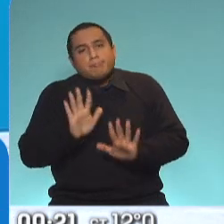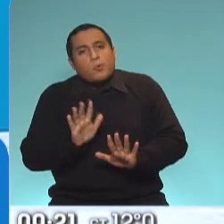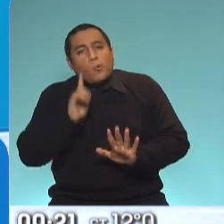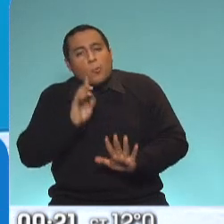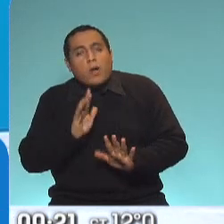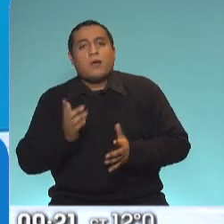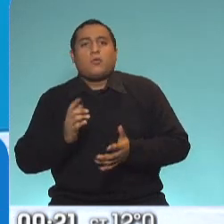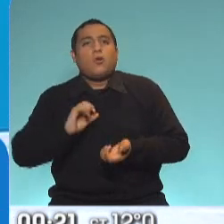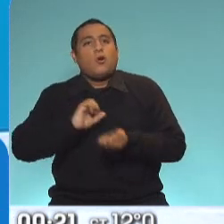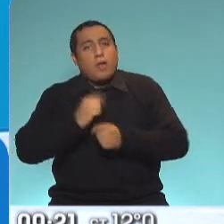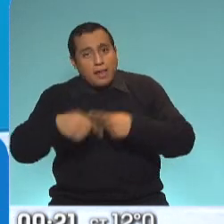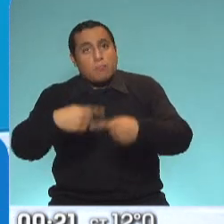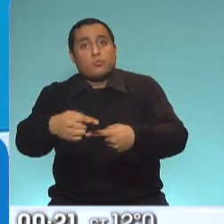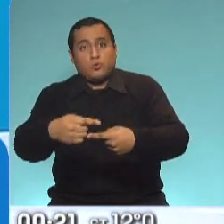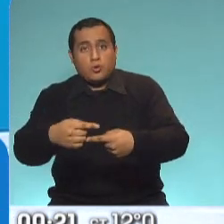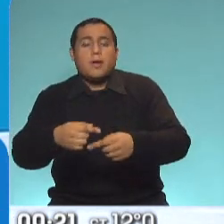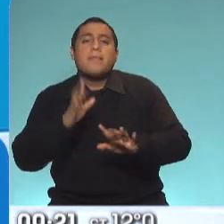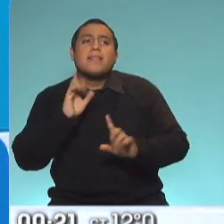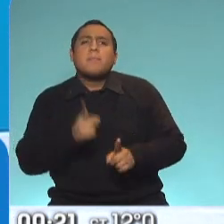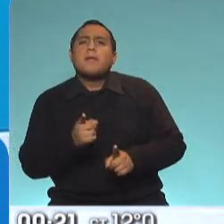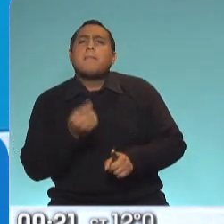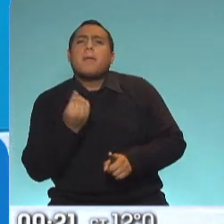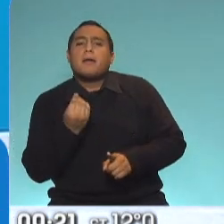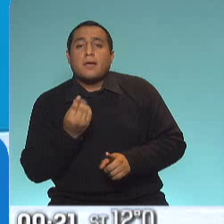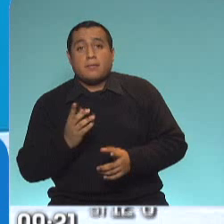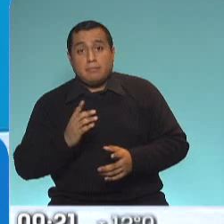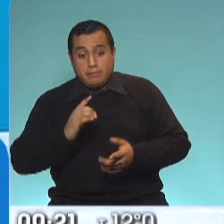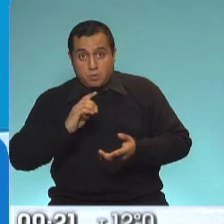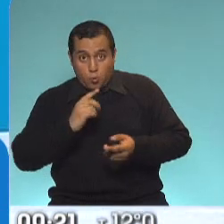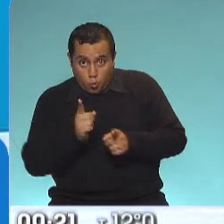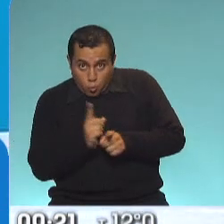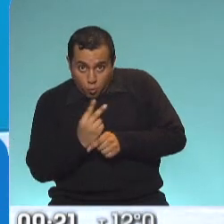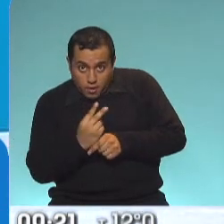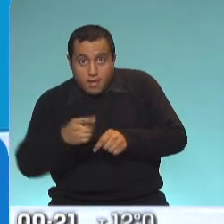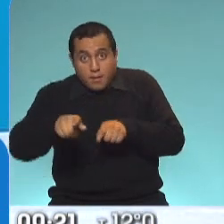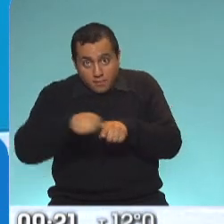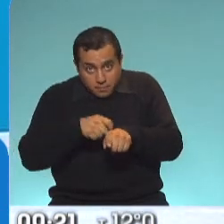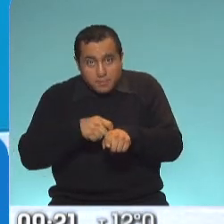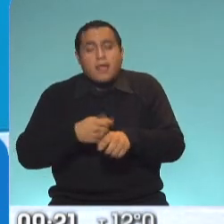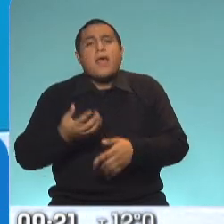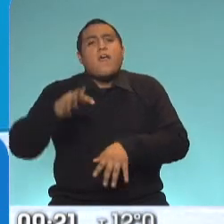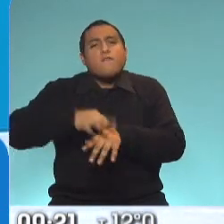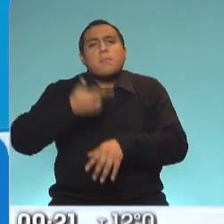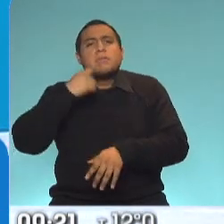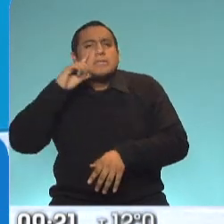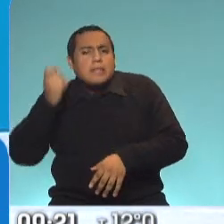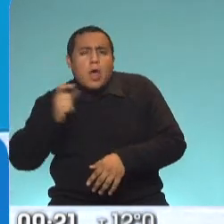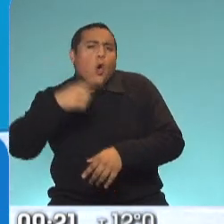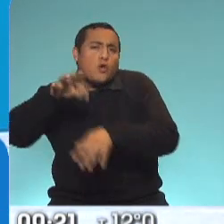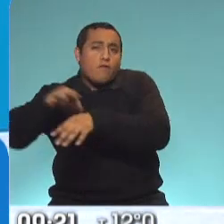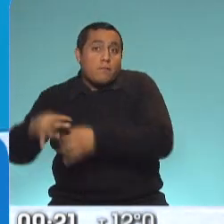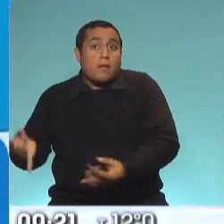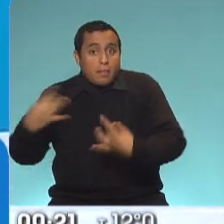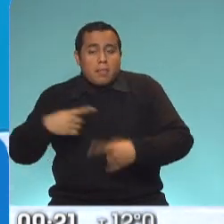para evitar el VIH y la transmisión de las enfermedades que justamente de transmisión sexual, que son